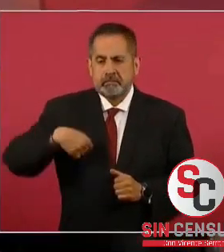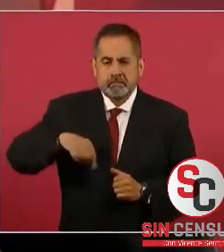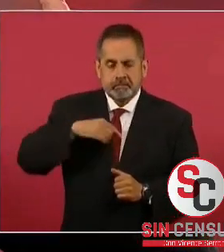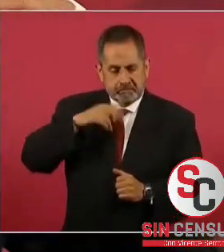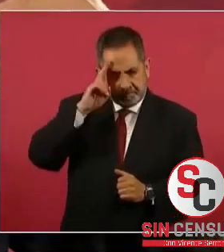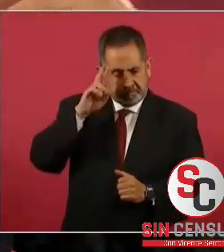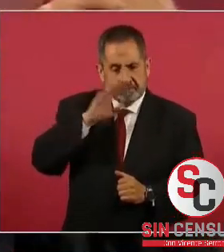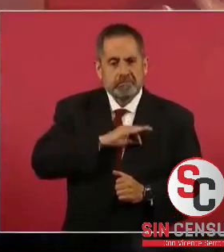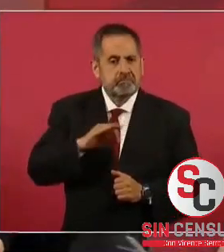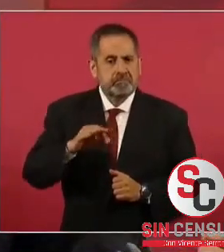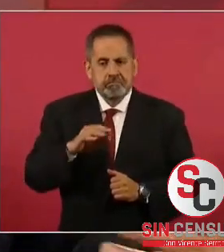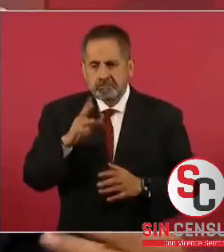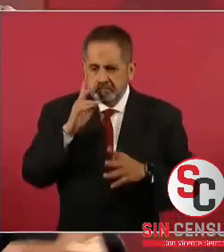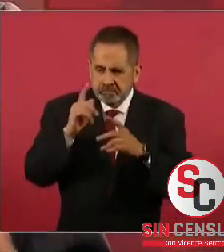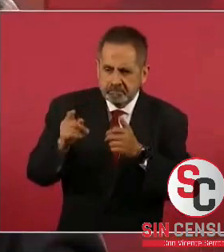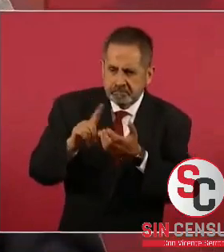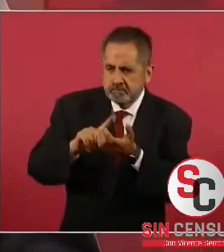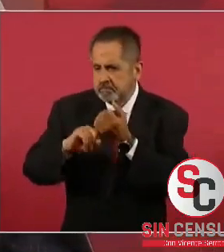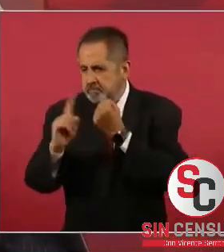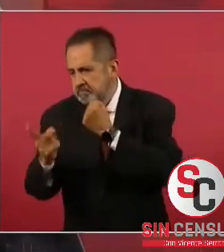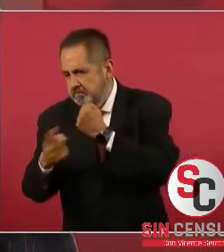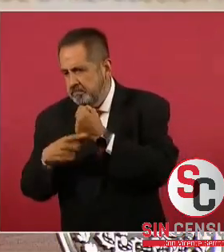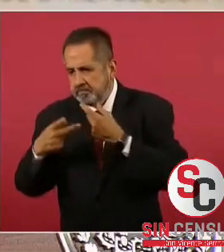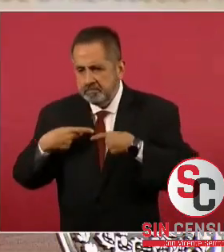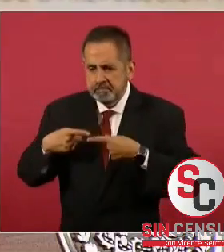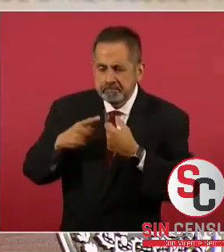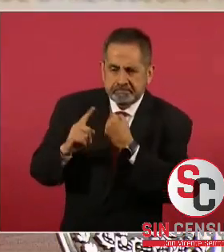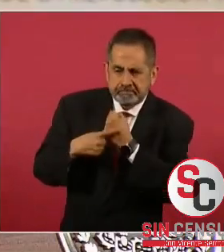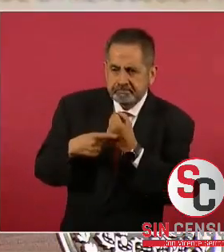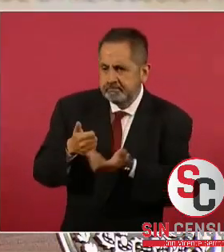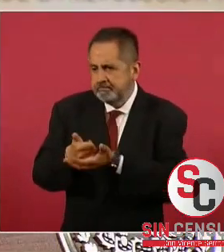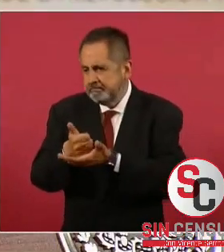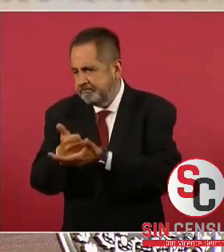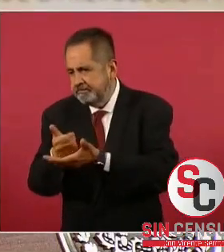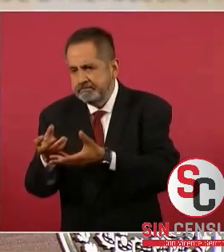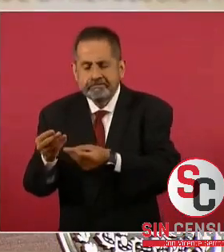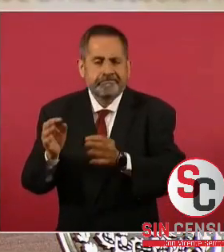Podemos atender las necesidades de la gente,